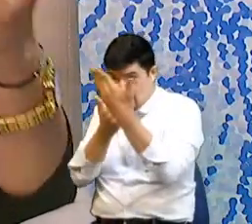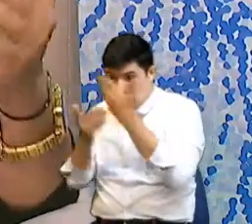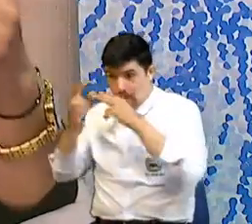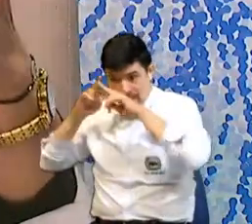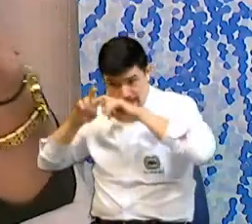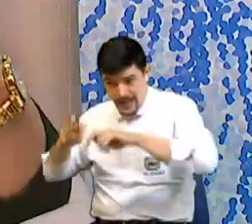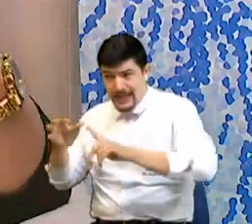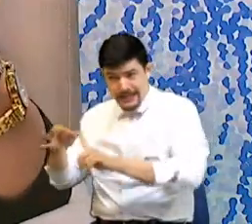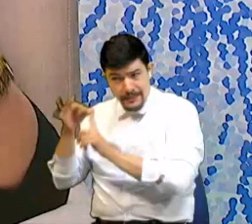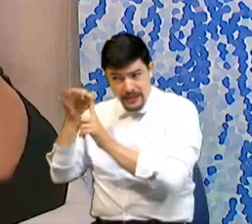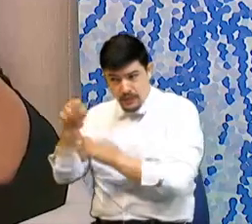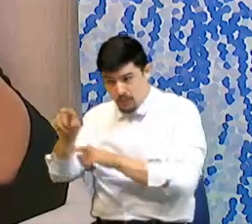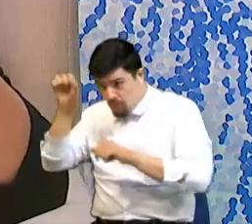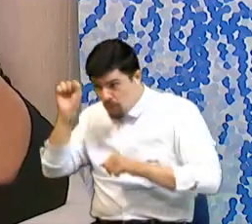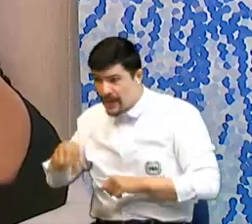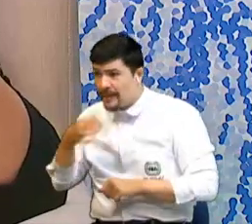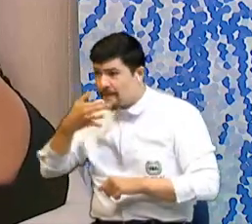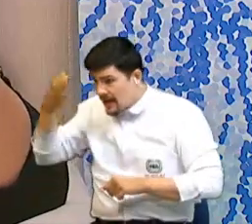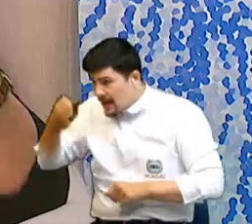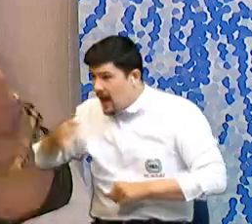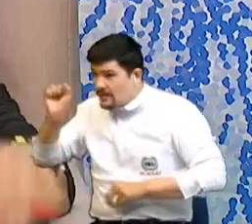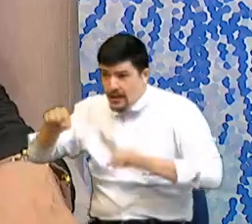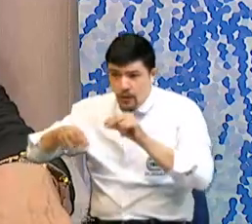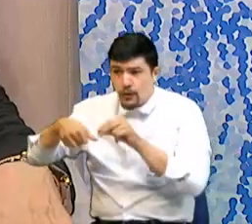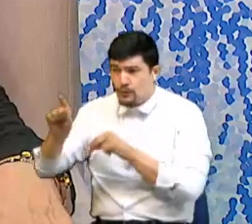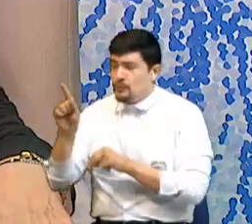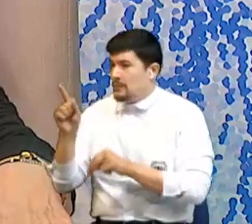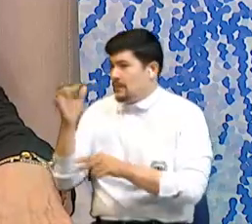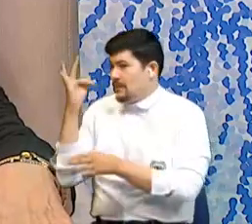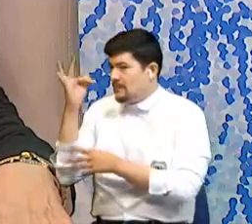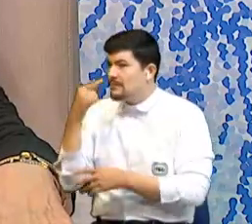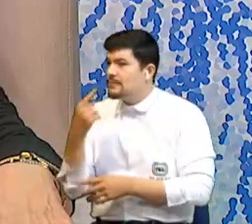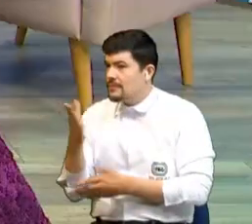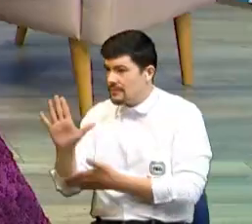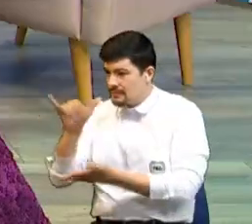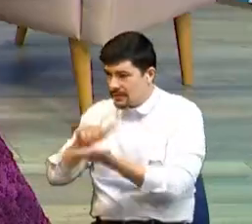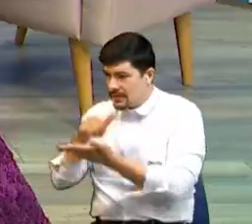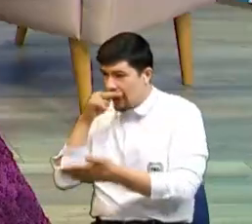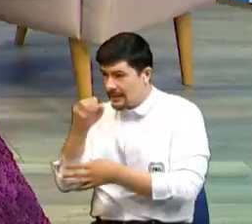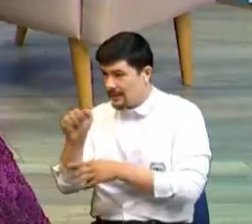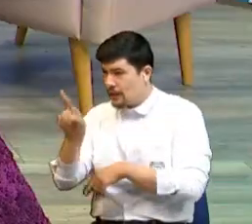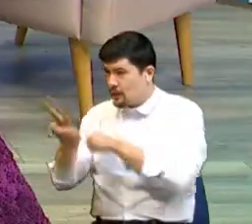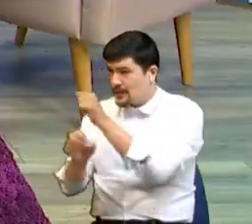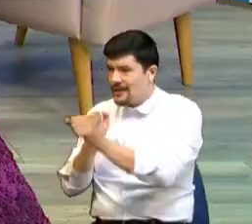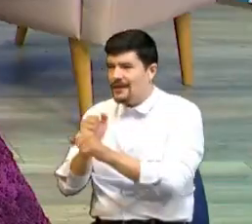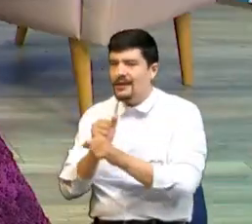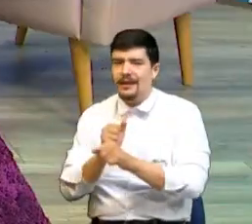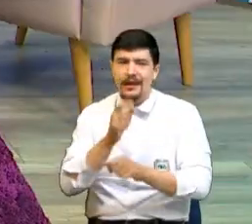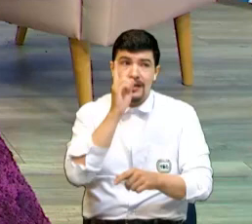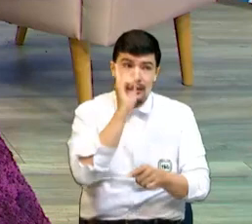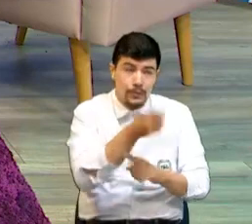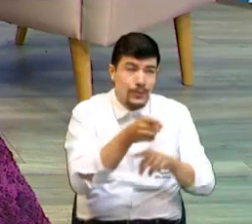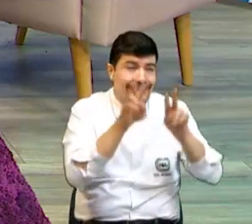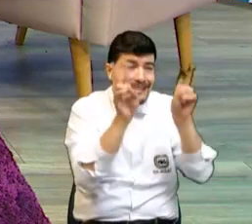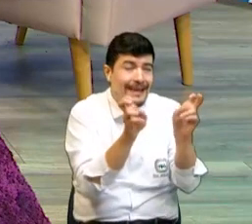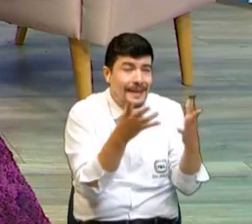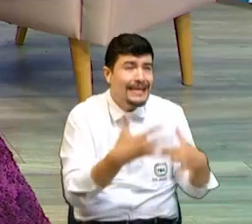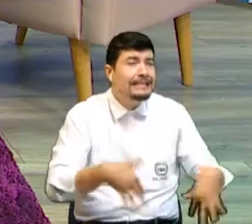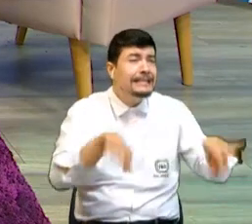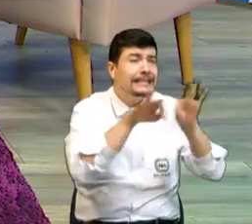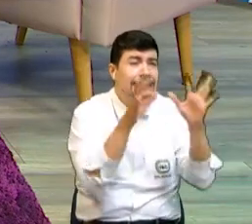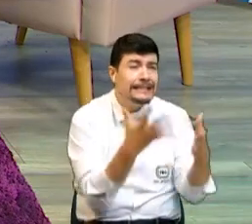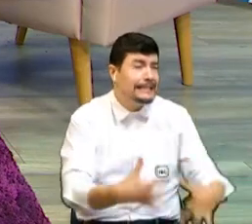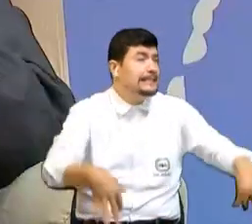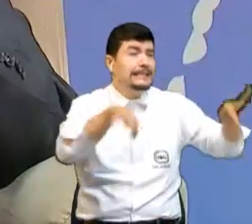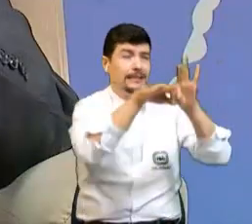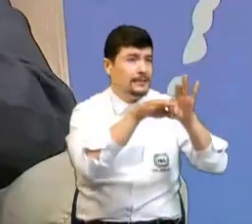que pueden verificar o no la veracidad de estas afirmaciones. Sí, es un tema muy, muy, muy importante.